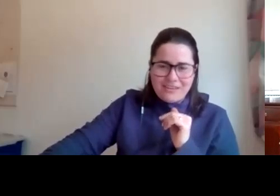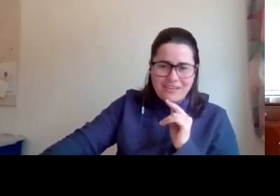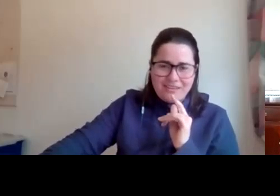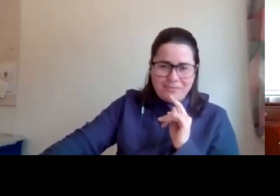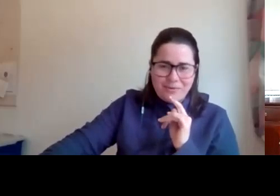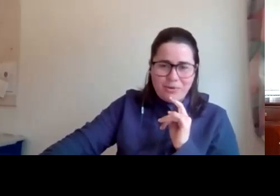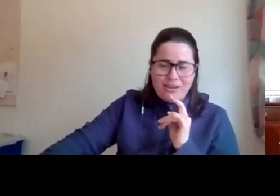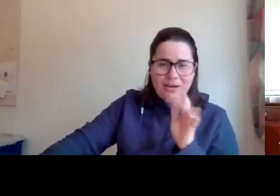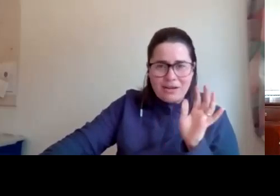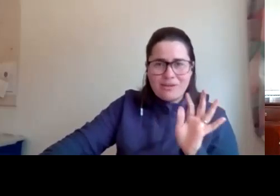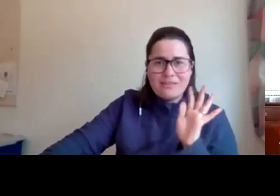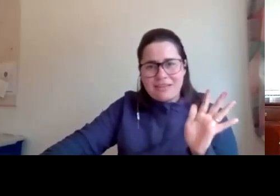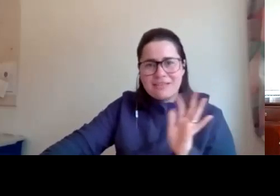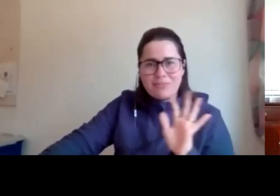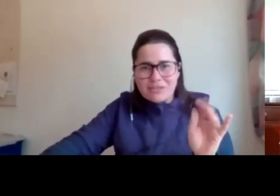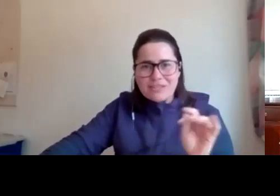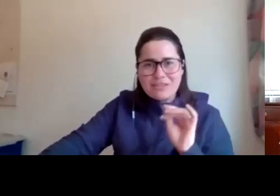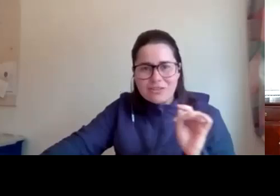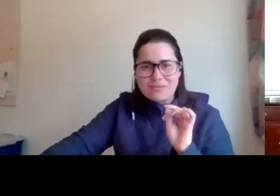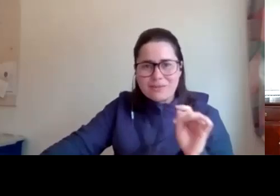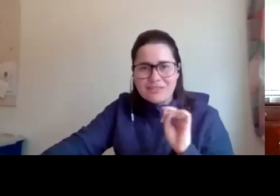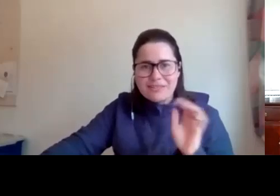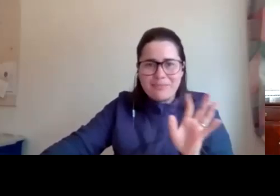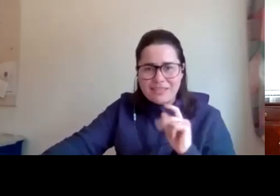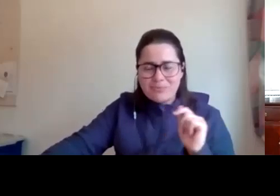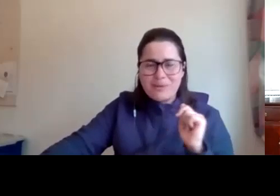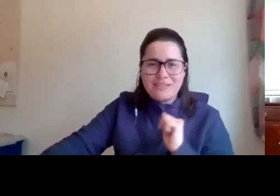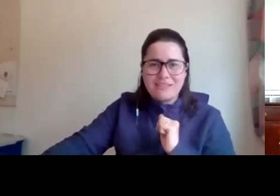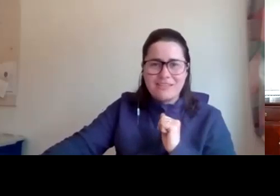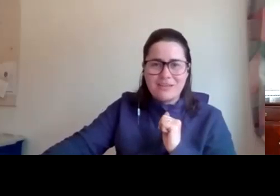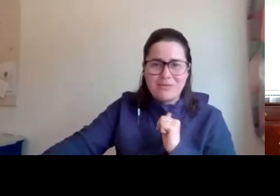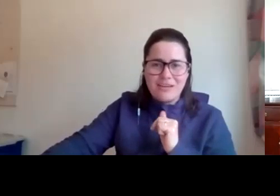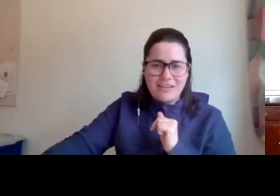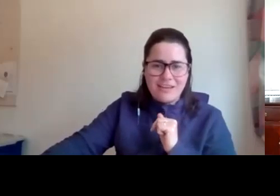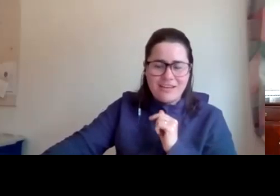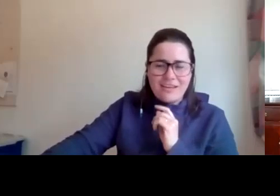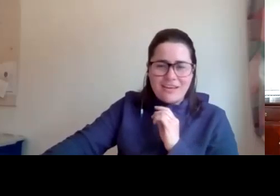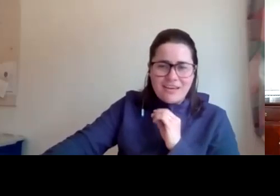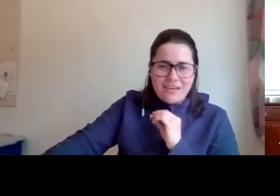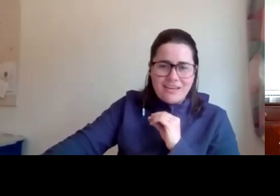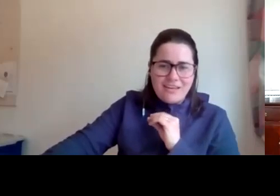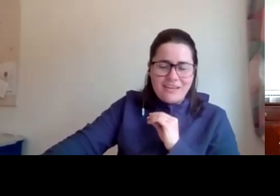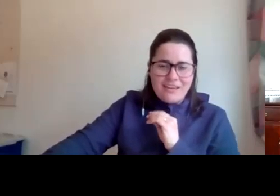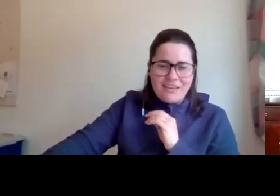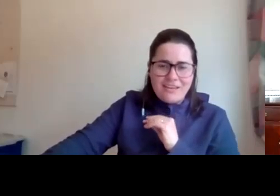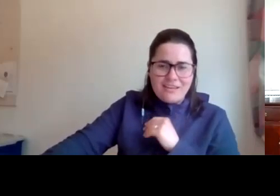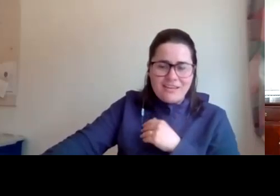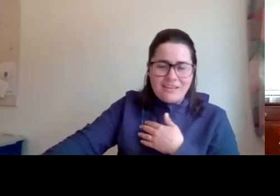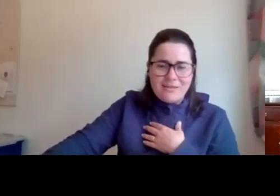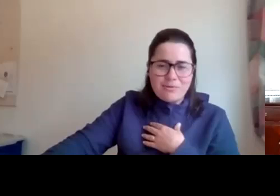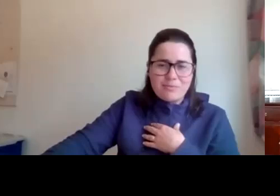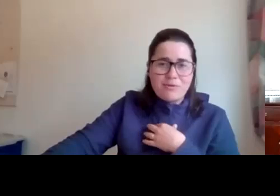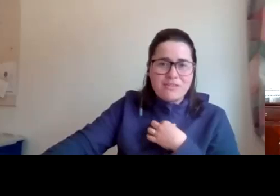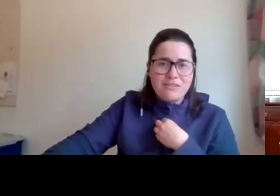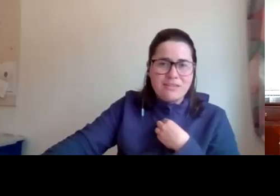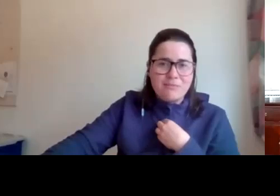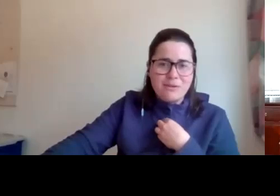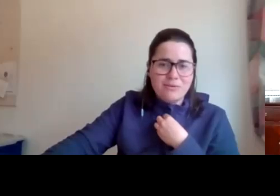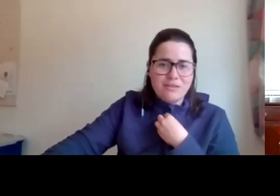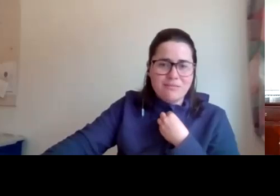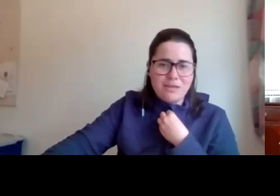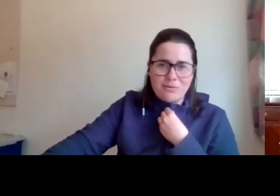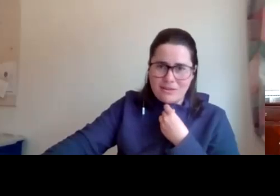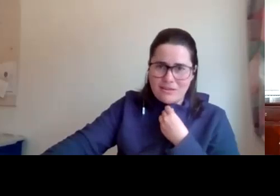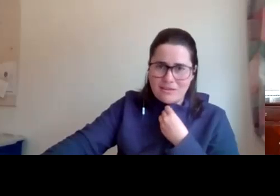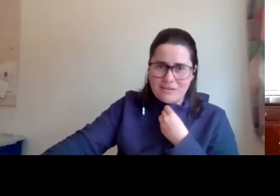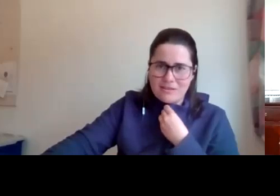pero algunas de las diapositivas o las paso así rapiditas para que se den alguna idea y pues porfa, si tienen